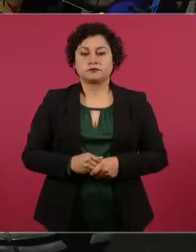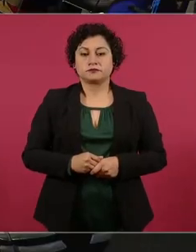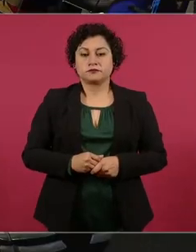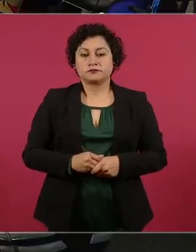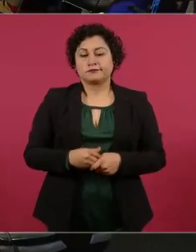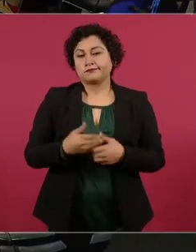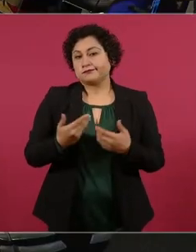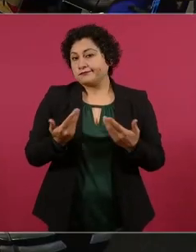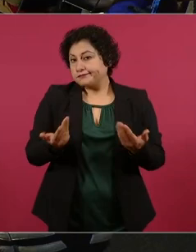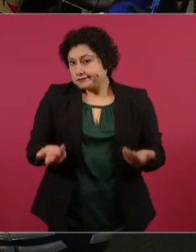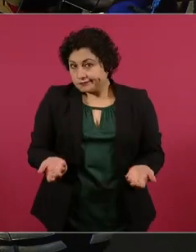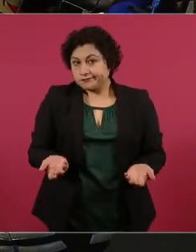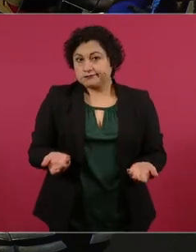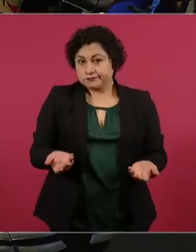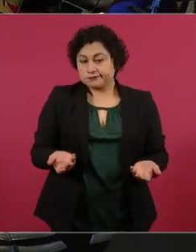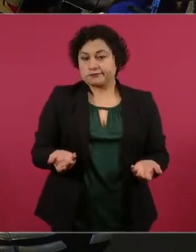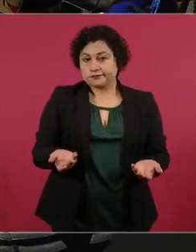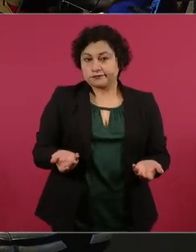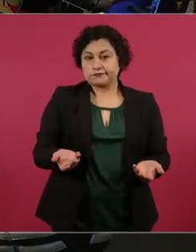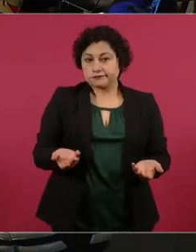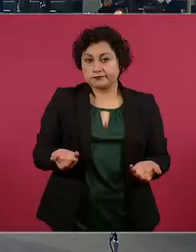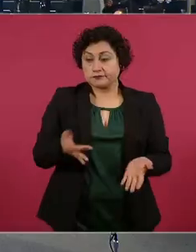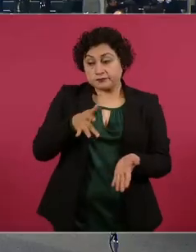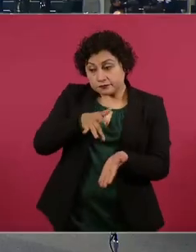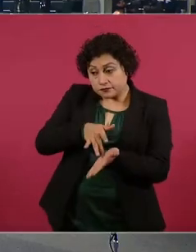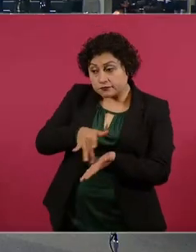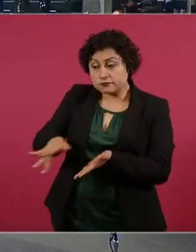Entonces, podemos hacerlo